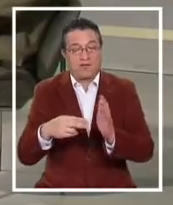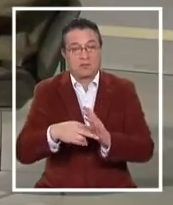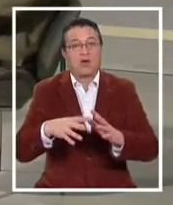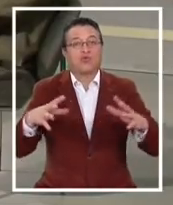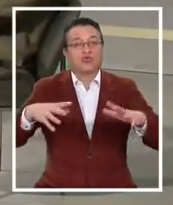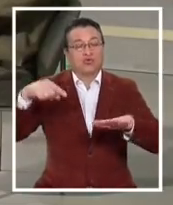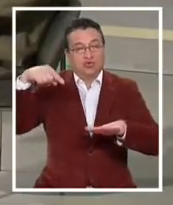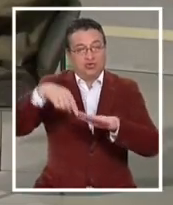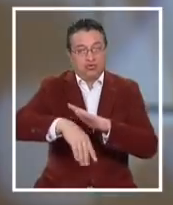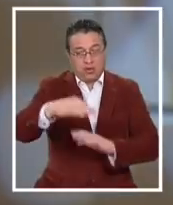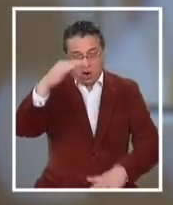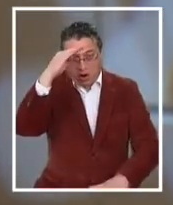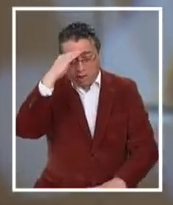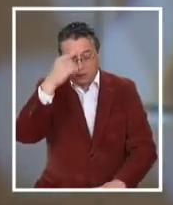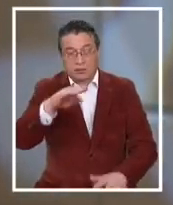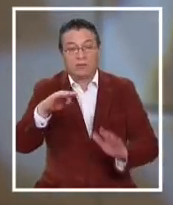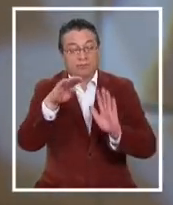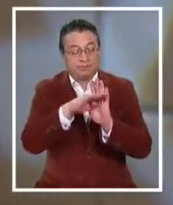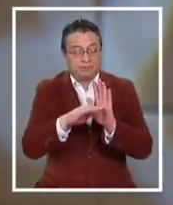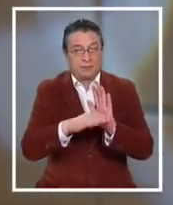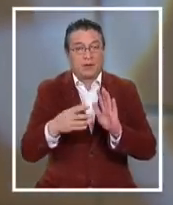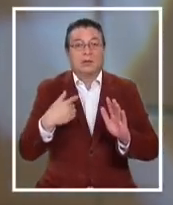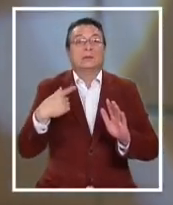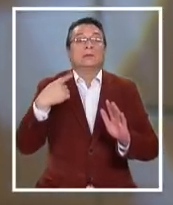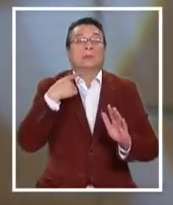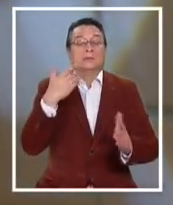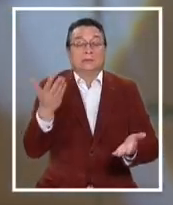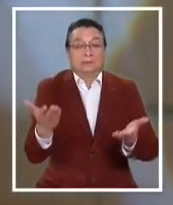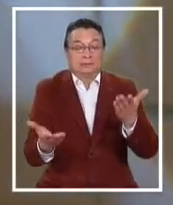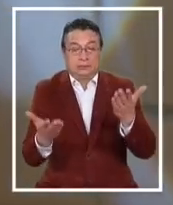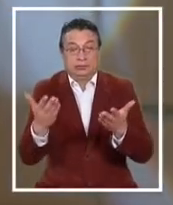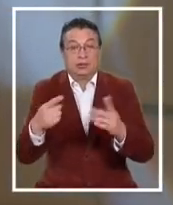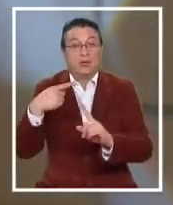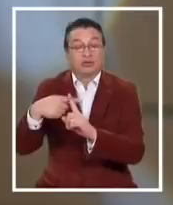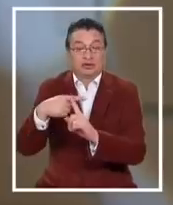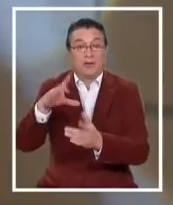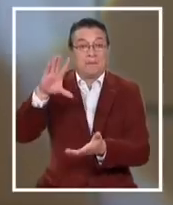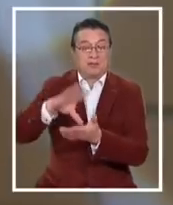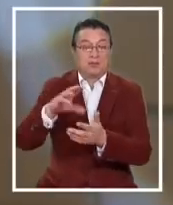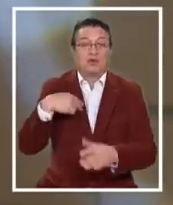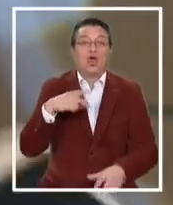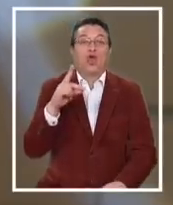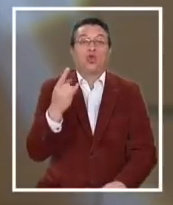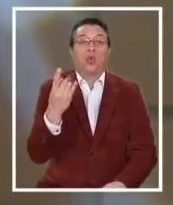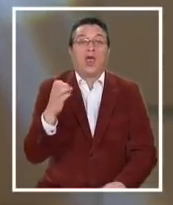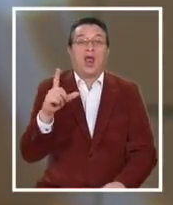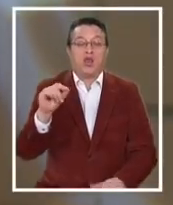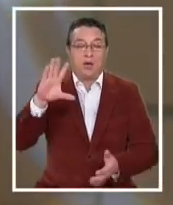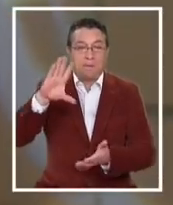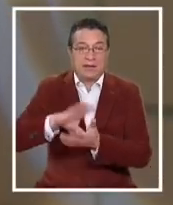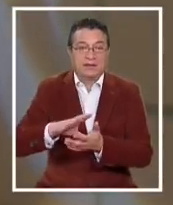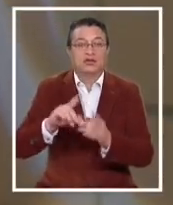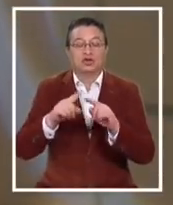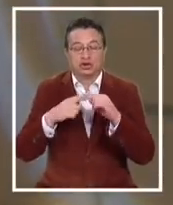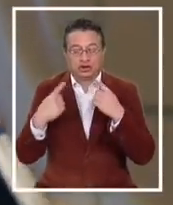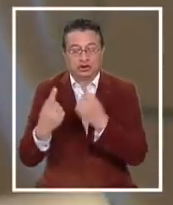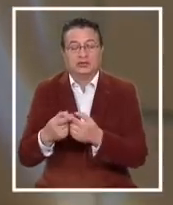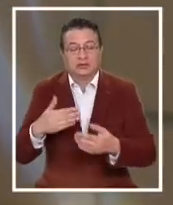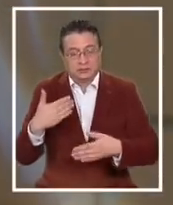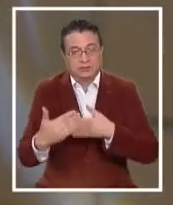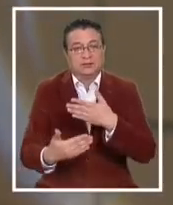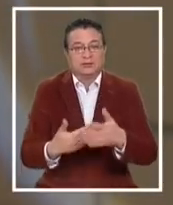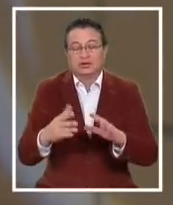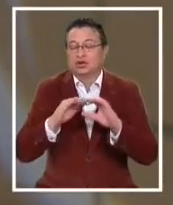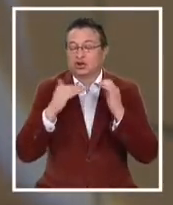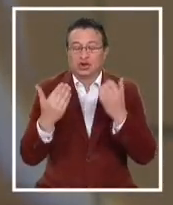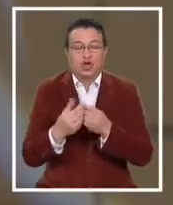confianza en donde cuando pesan las agendas particulares de cada uno más que el bien común del país, que en este caso estamos de duelo como país entero y por lo tanto tenemos que salir adelante todos juntos,